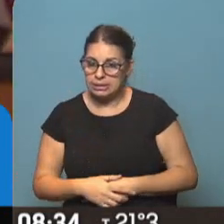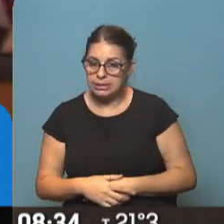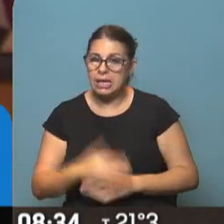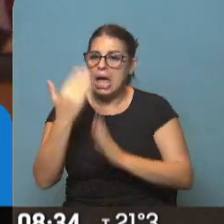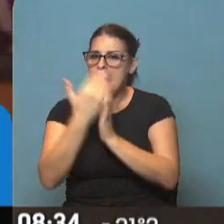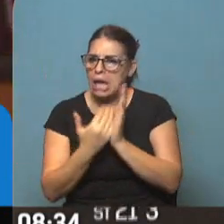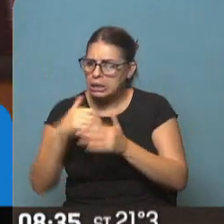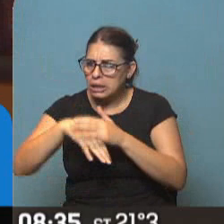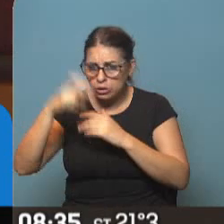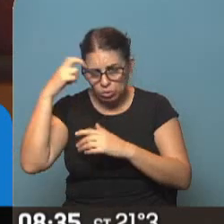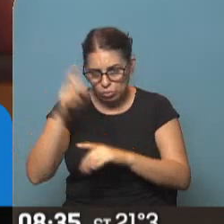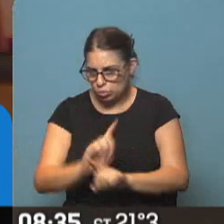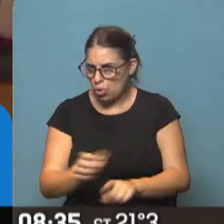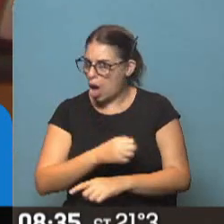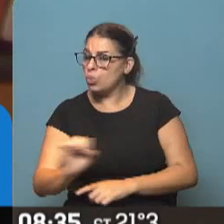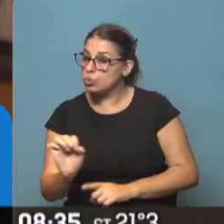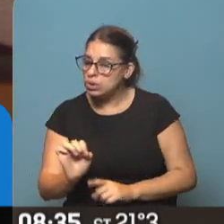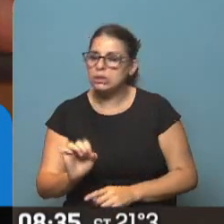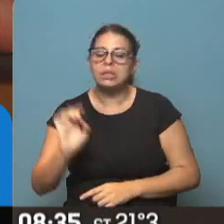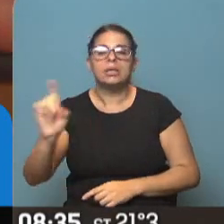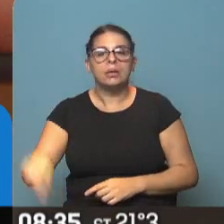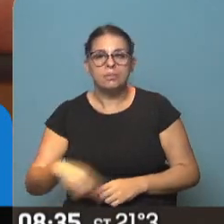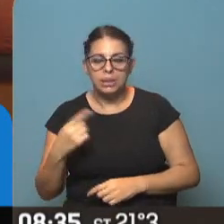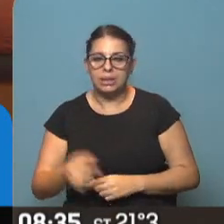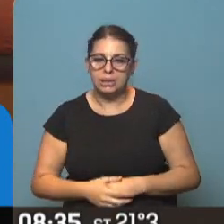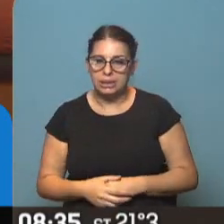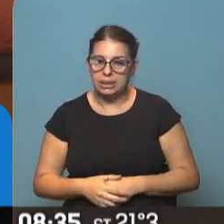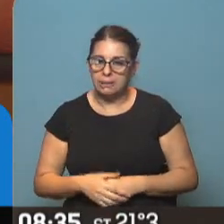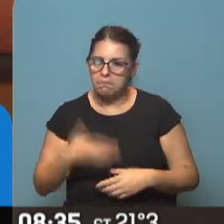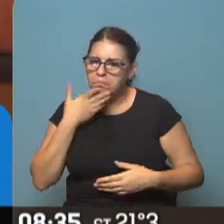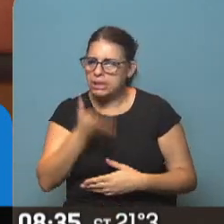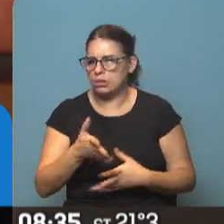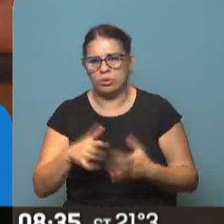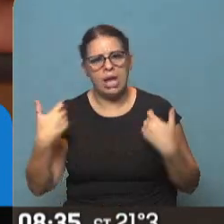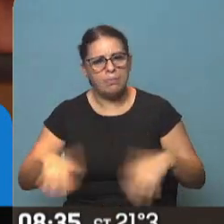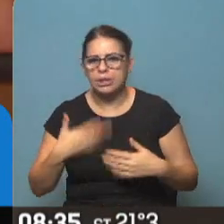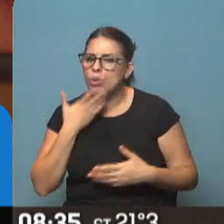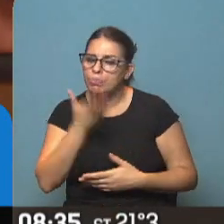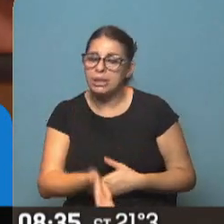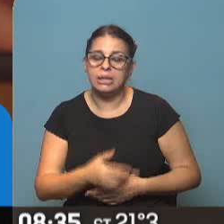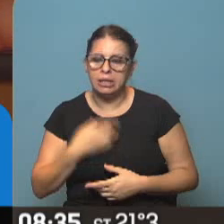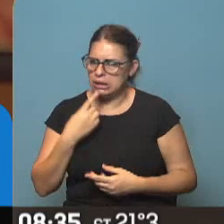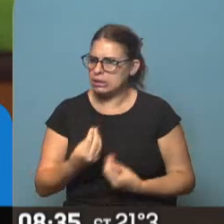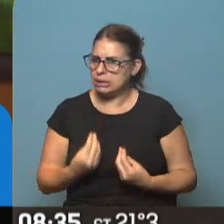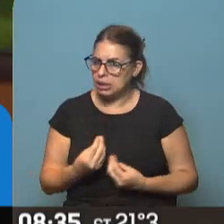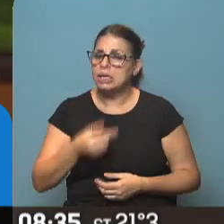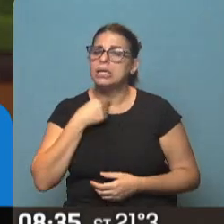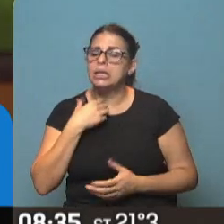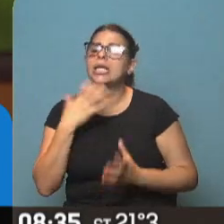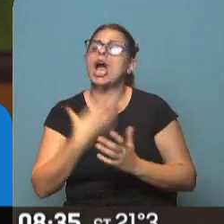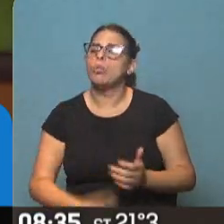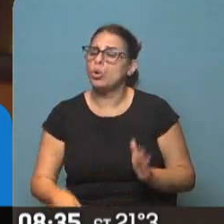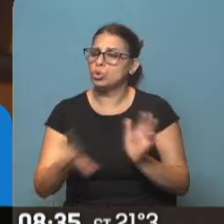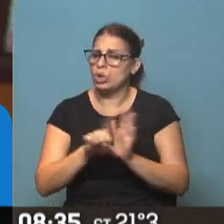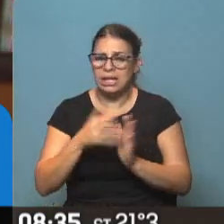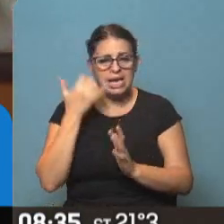la agenda del congreso y ahí se genera la demanda inmediata de decir bueno queremos aborto legal